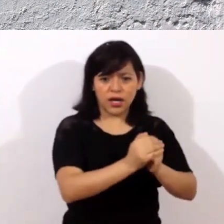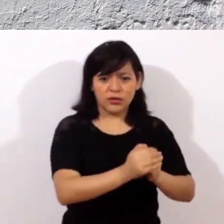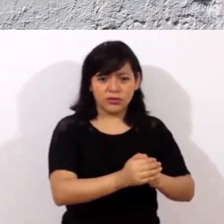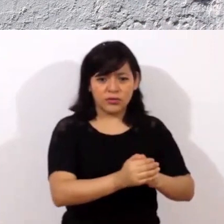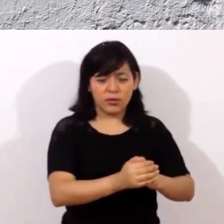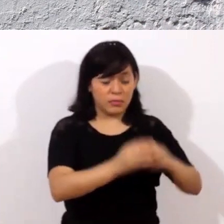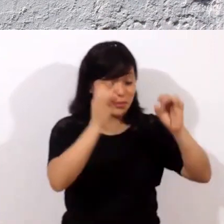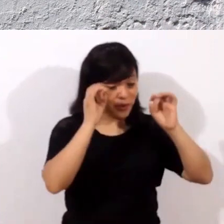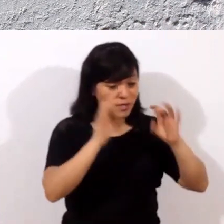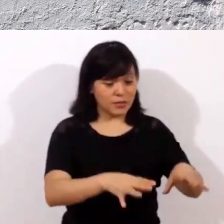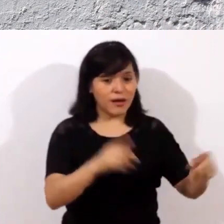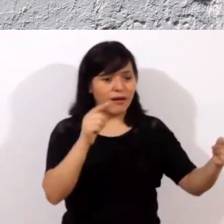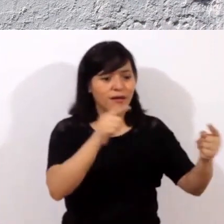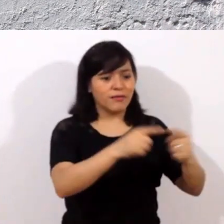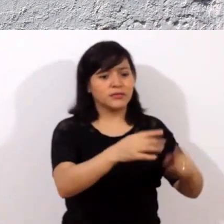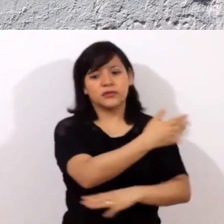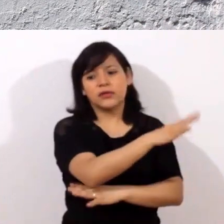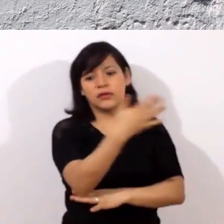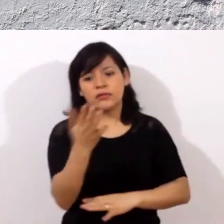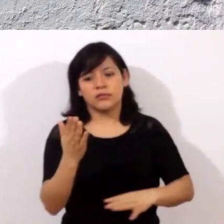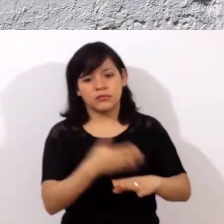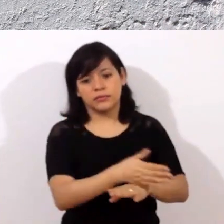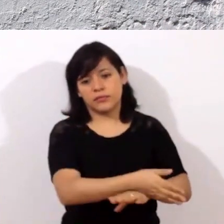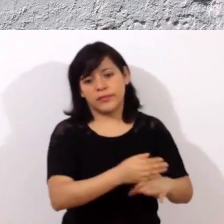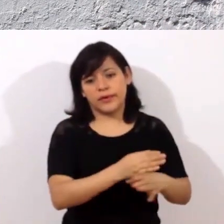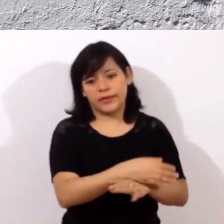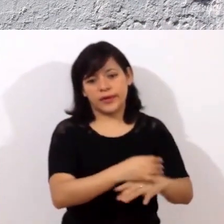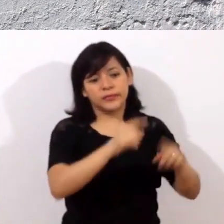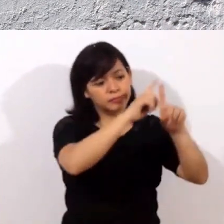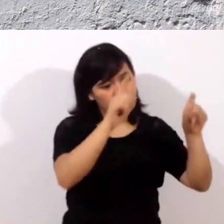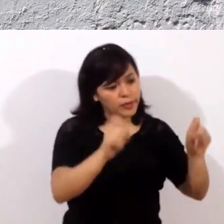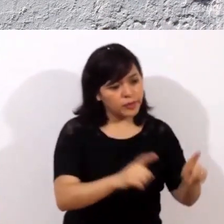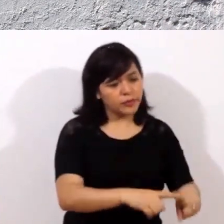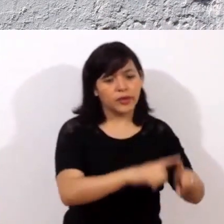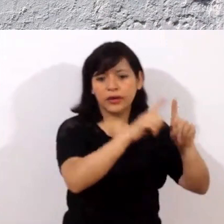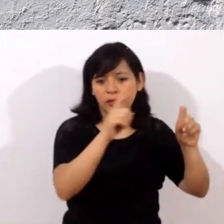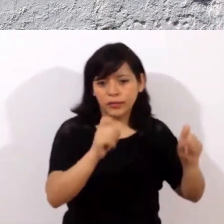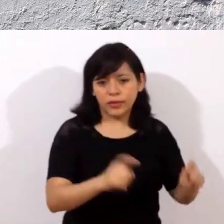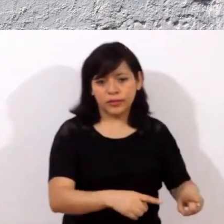árboles, finalmente estaban simplemente implorando.